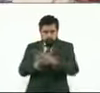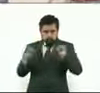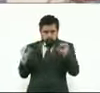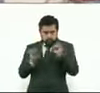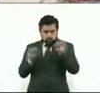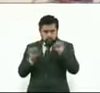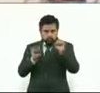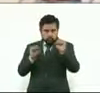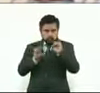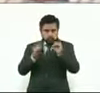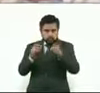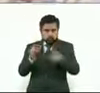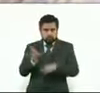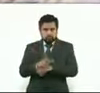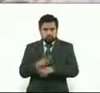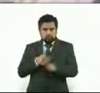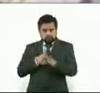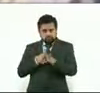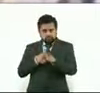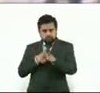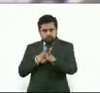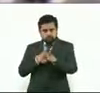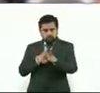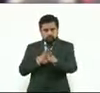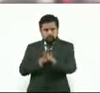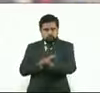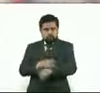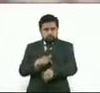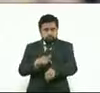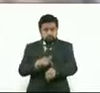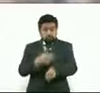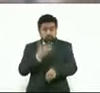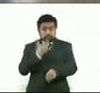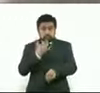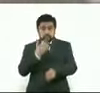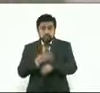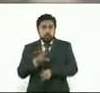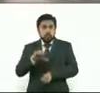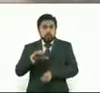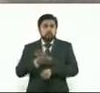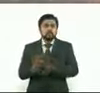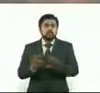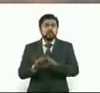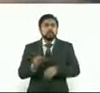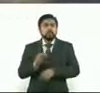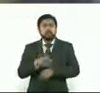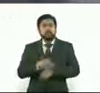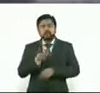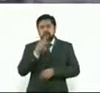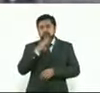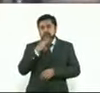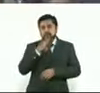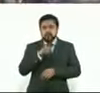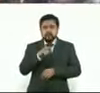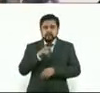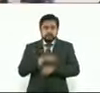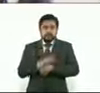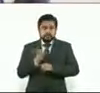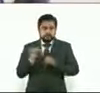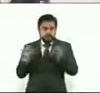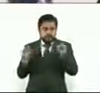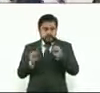que marca obviamente el tiempo que lleva esta atleta. Así que es una fiesta lo que se vive auténticamente aquí con el paso de Lucy Cheruiyot,